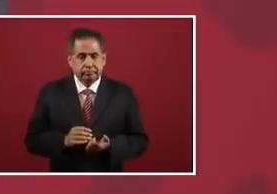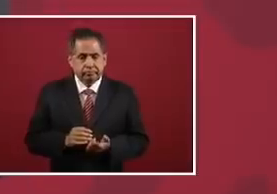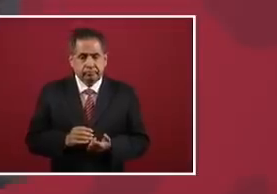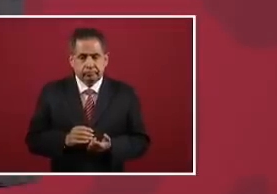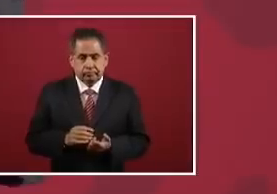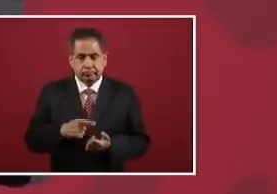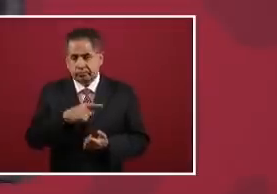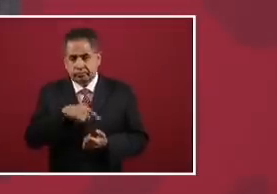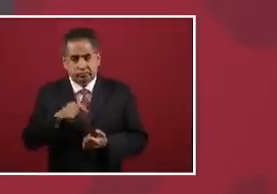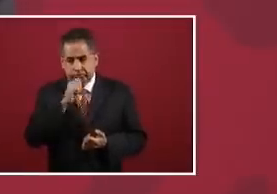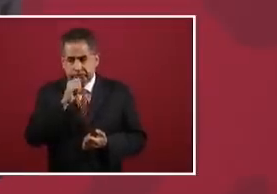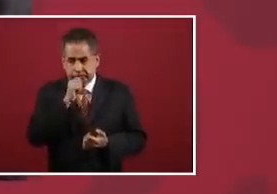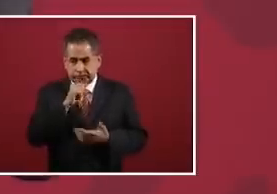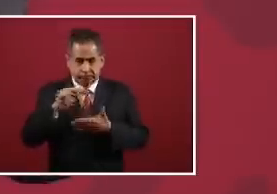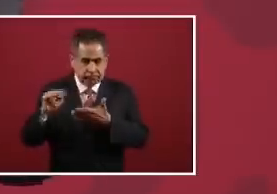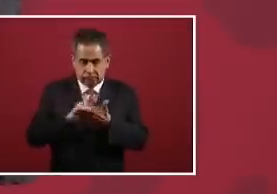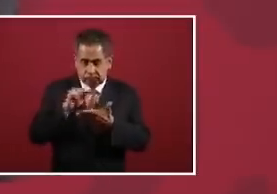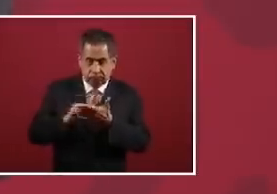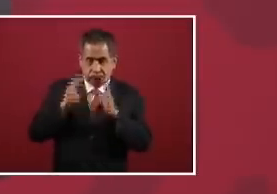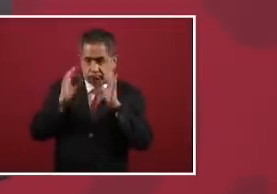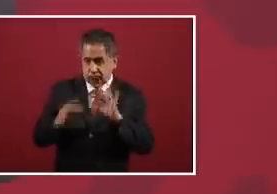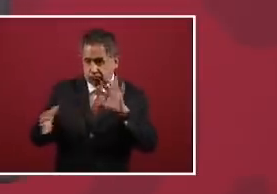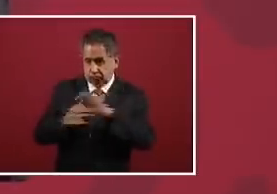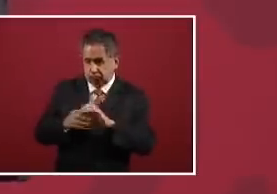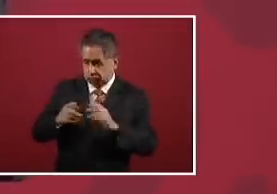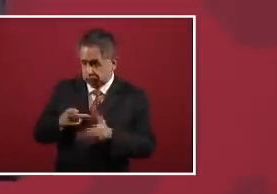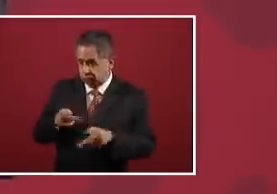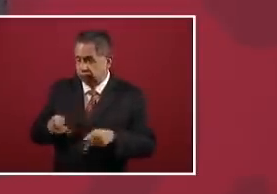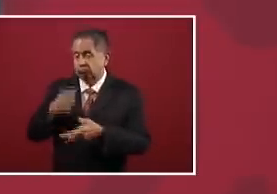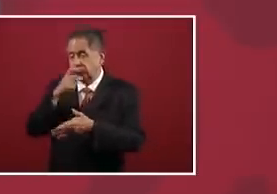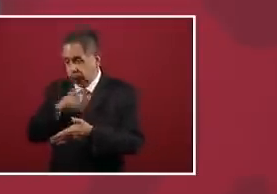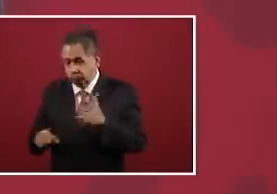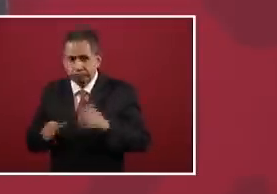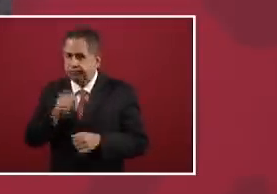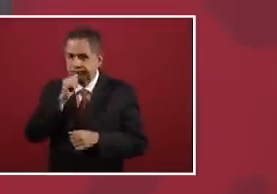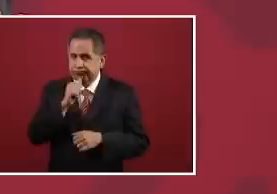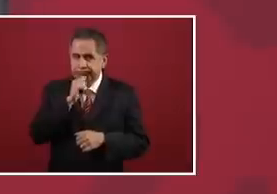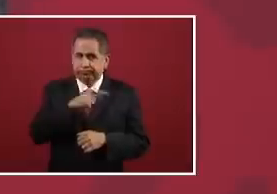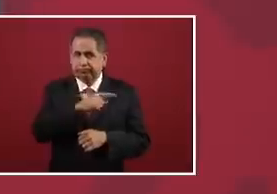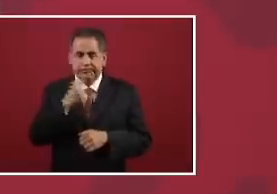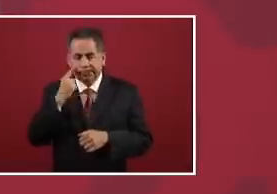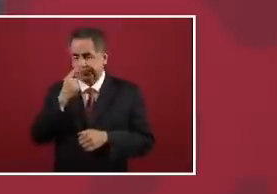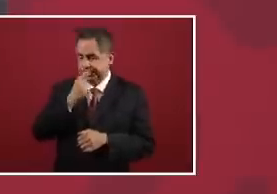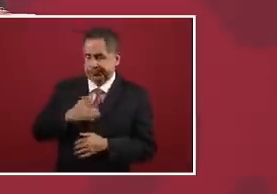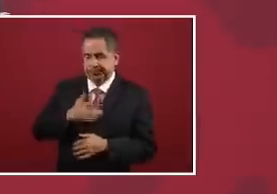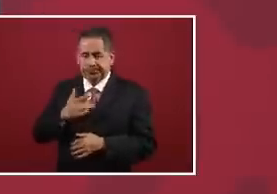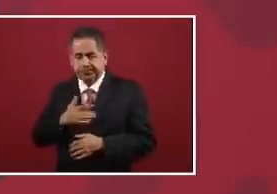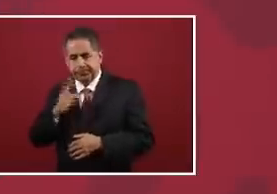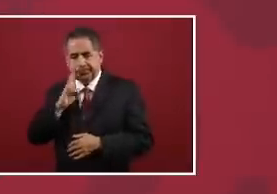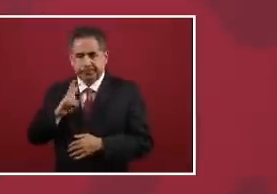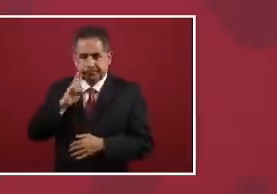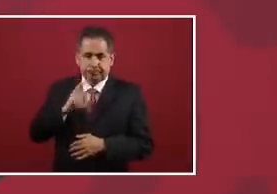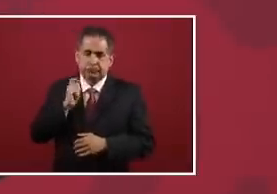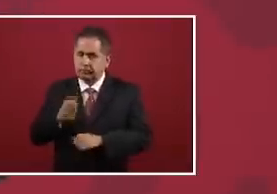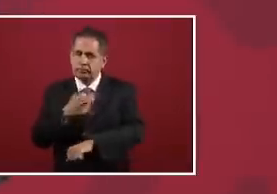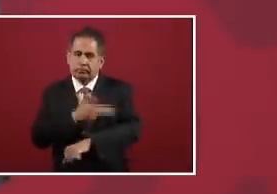todavía no se cierra el acuerdo y es un procedimiento